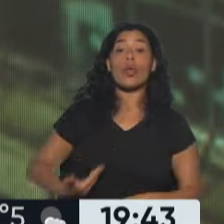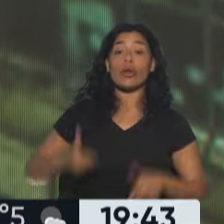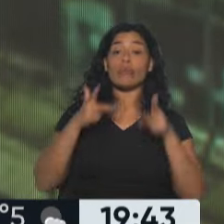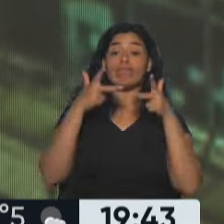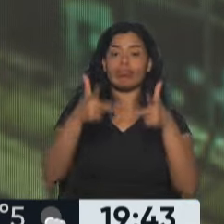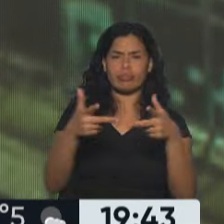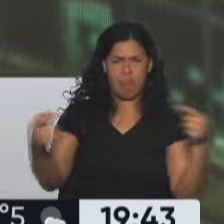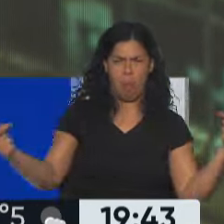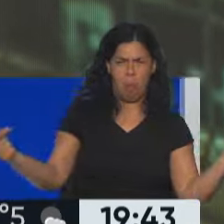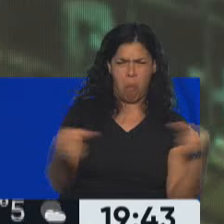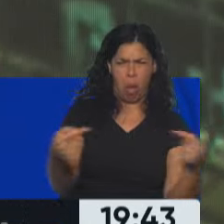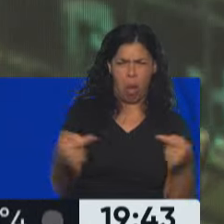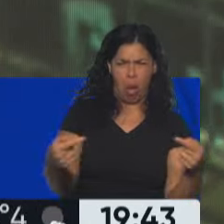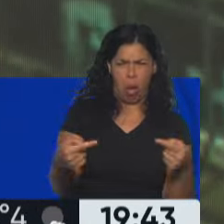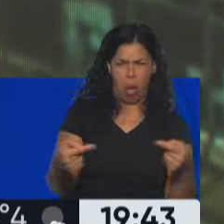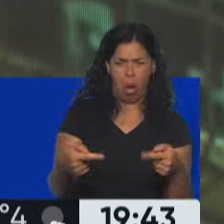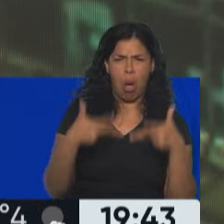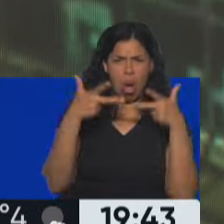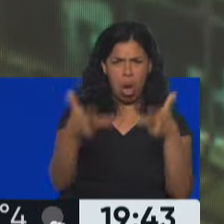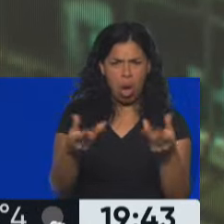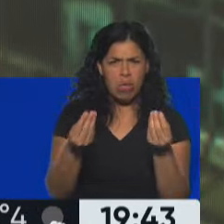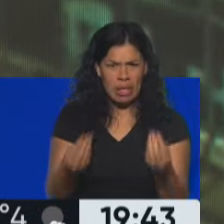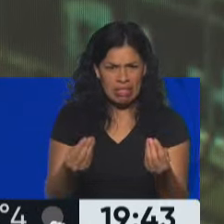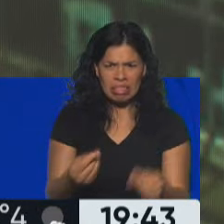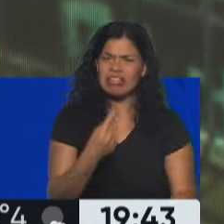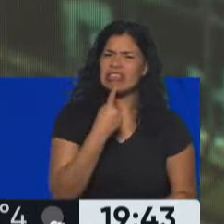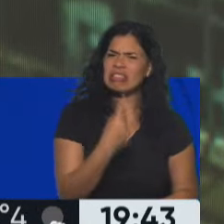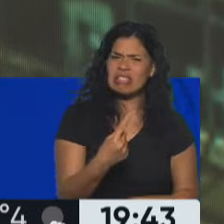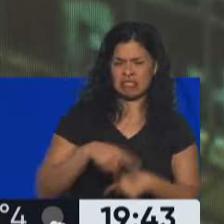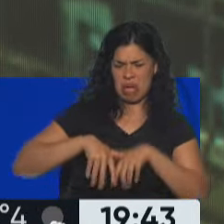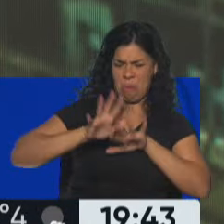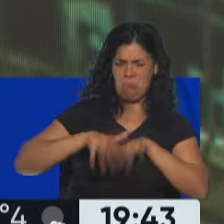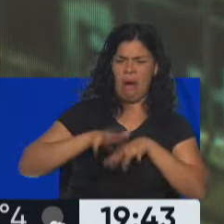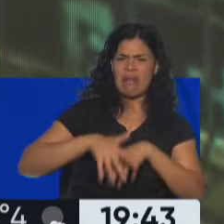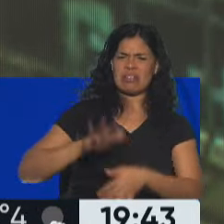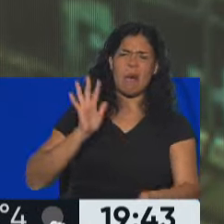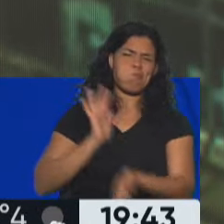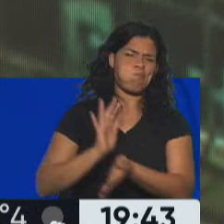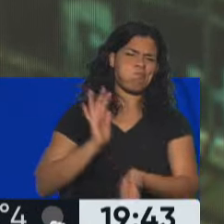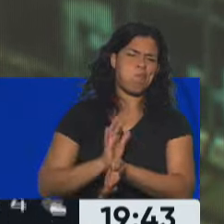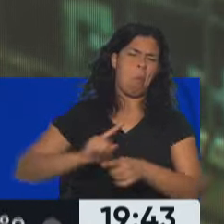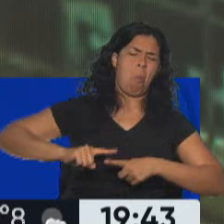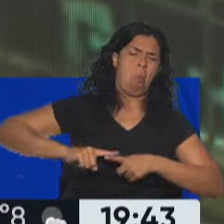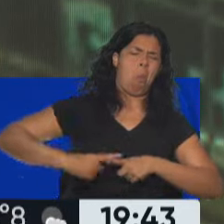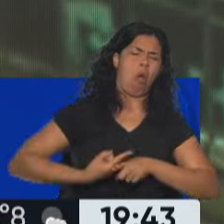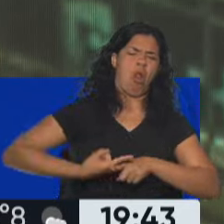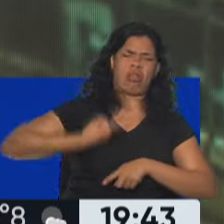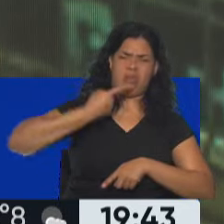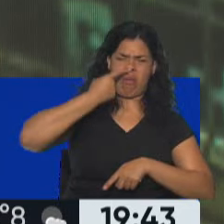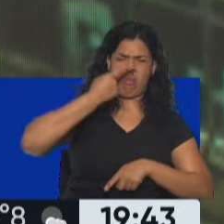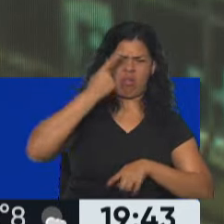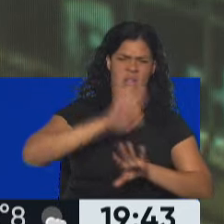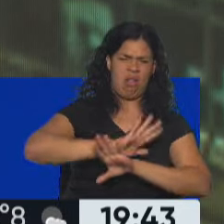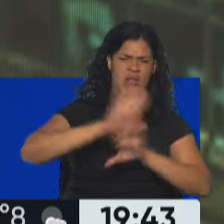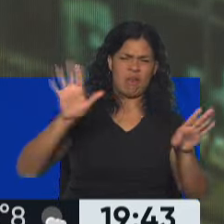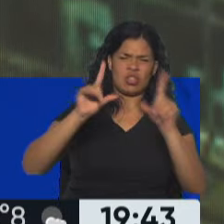la contraria. En el gobierno consideran que esta se trata de una marcha meramente política y eso lo representa en números.